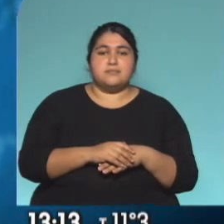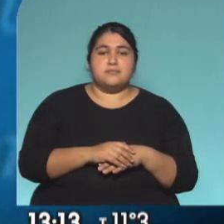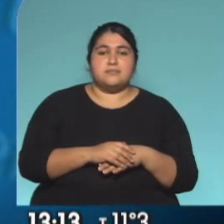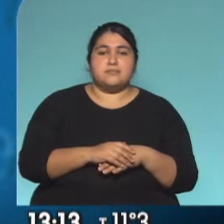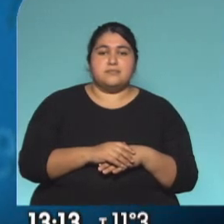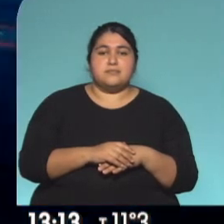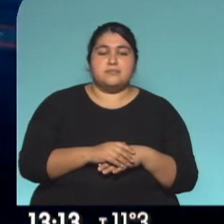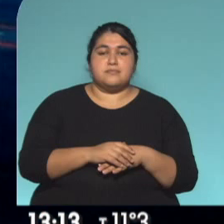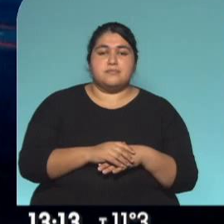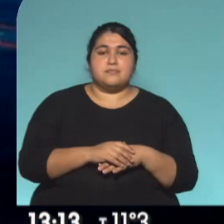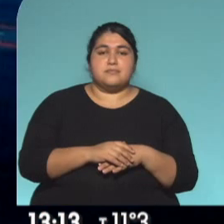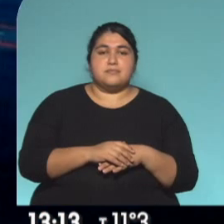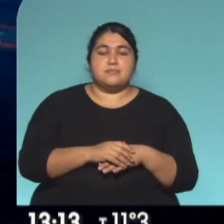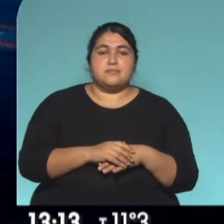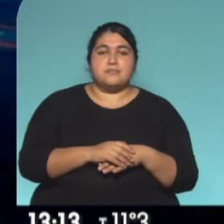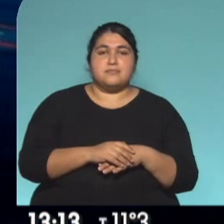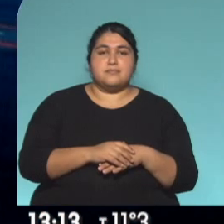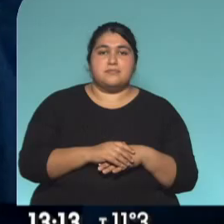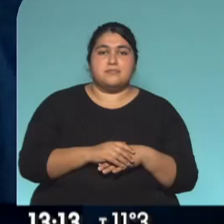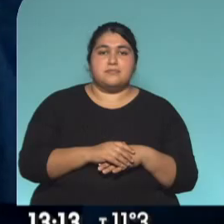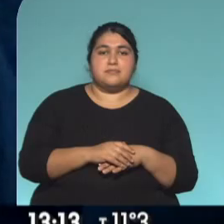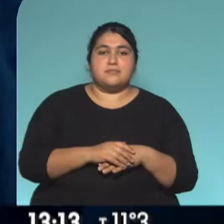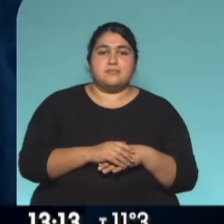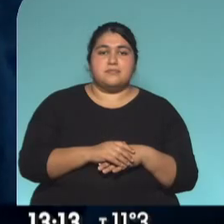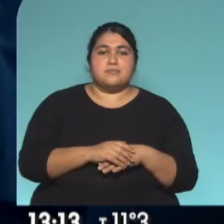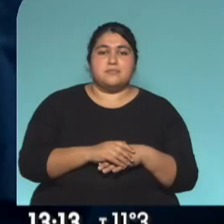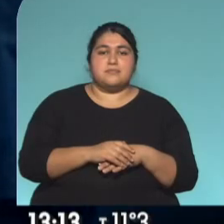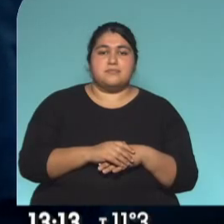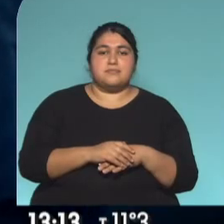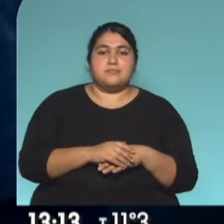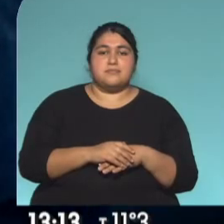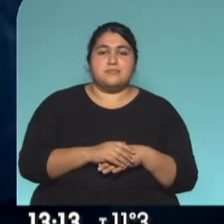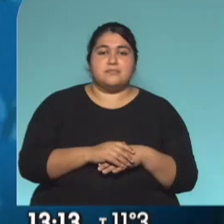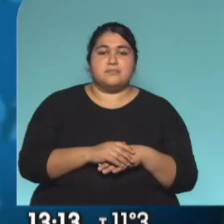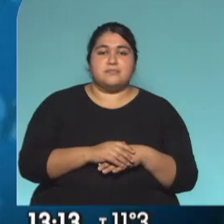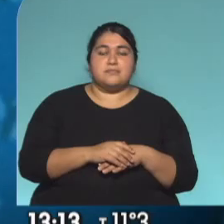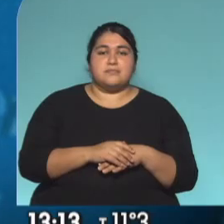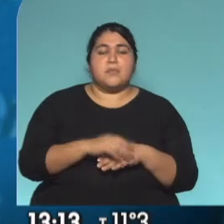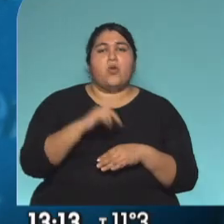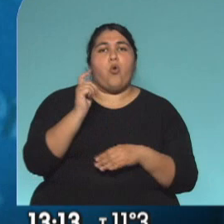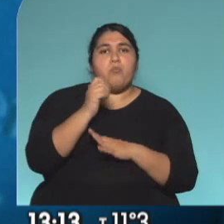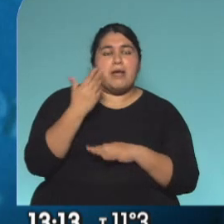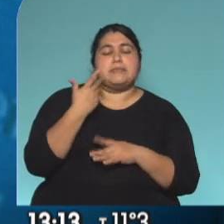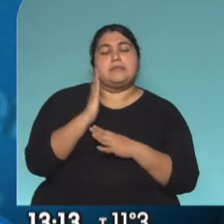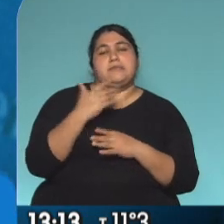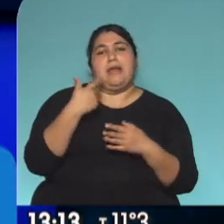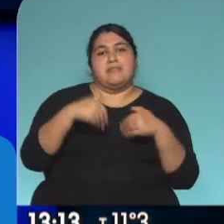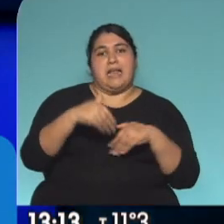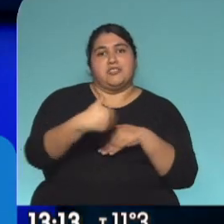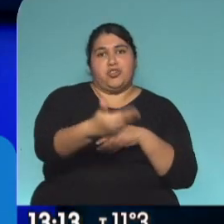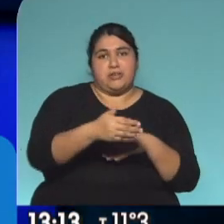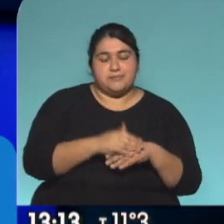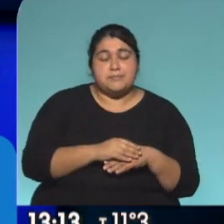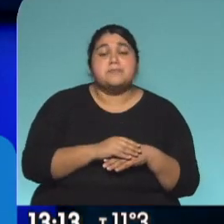so unprecedented. 47 years you've done nothing. Will you shut up, man? Listen, who is on your list? A un mes de las elecciones presidenciales en Estados